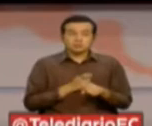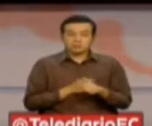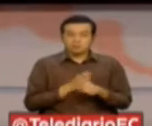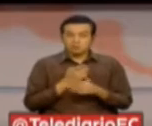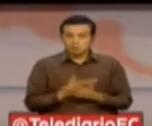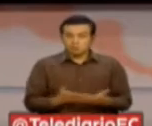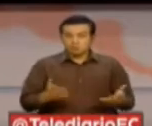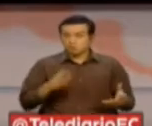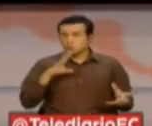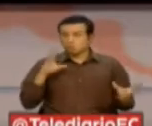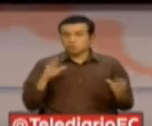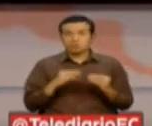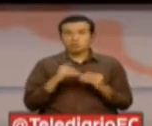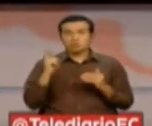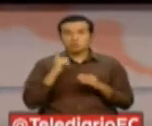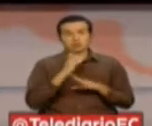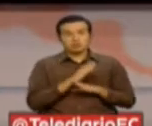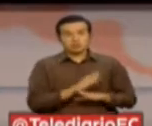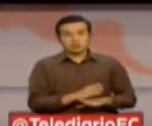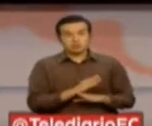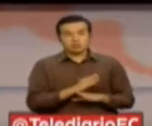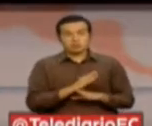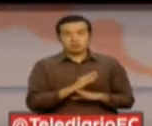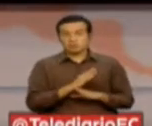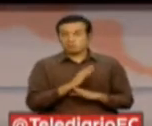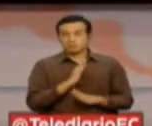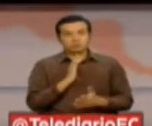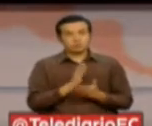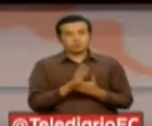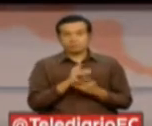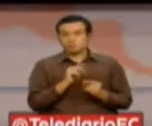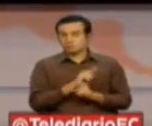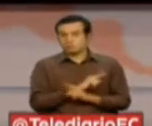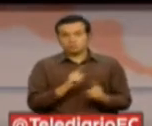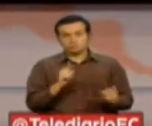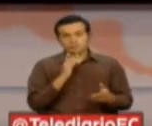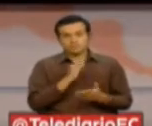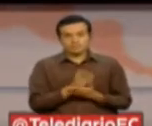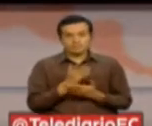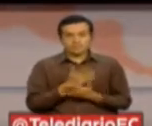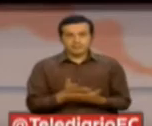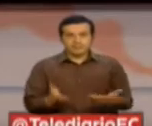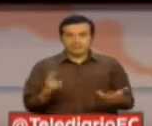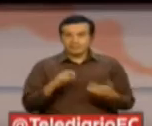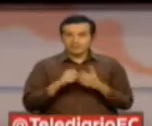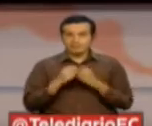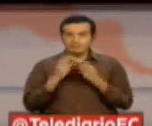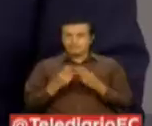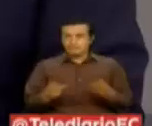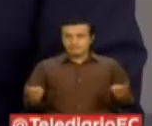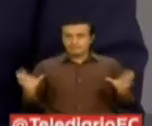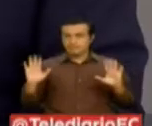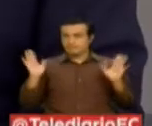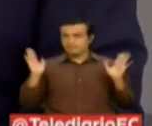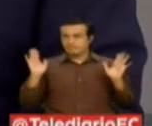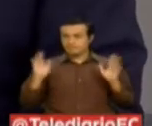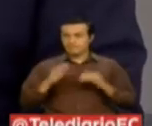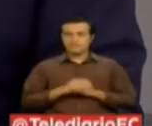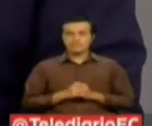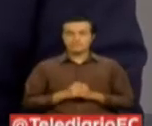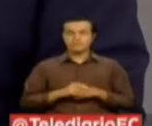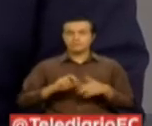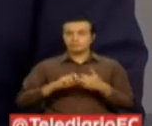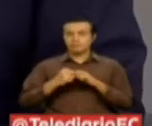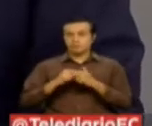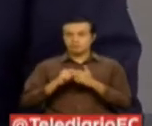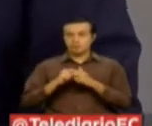a toda costa hay que evitar que esto suceda y evidentemente esto no tiene que afectar materia nació en conflicto